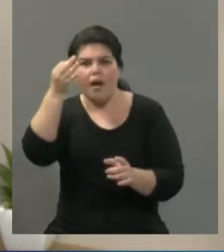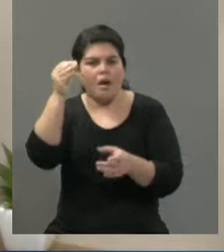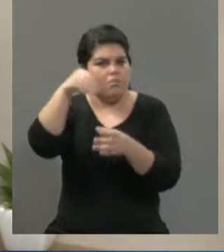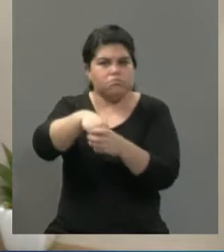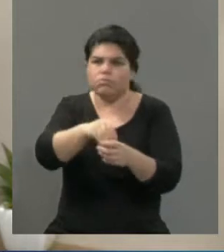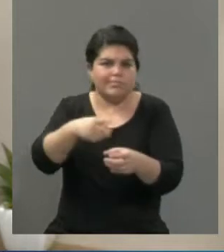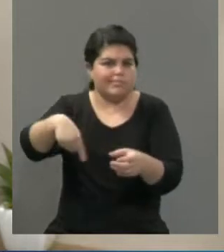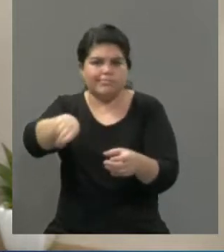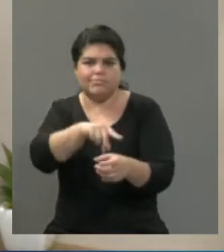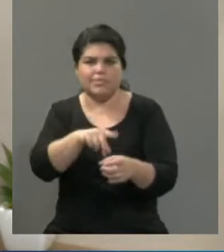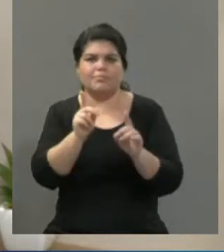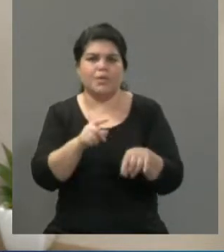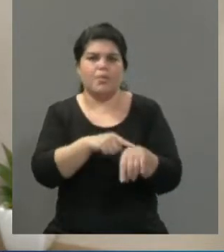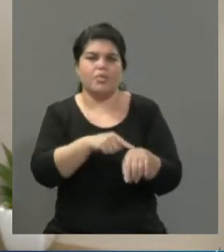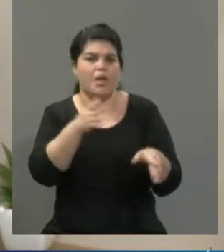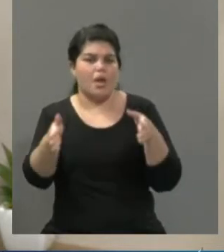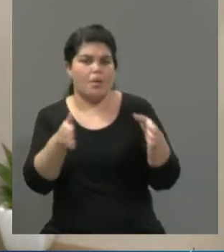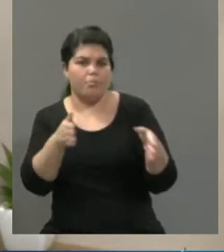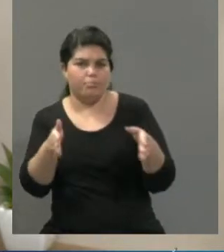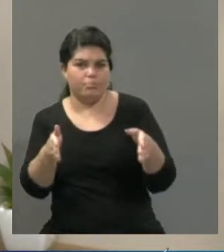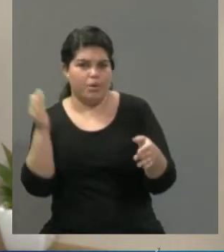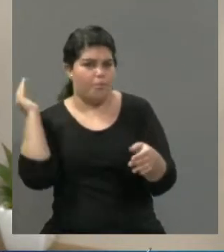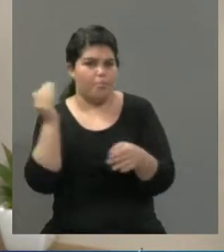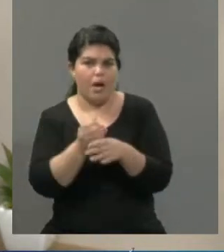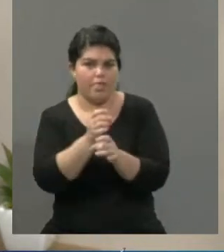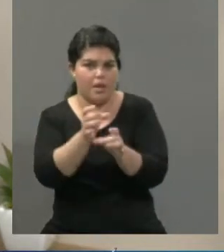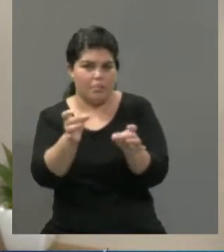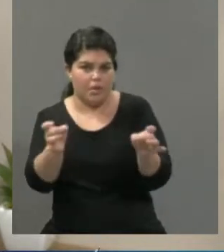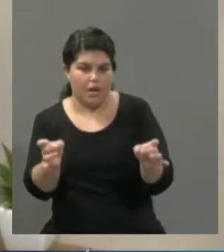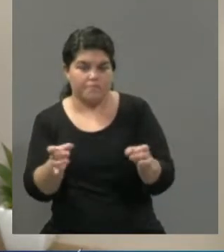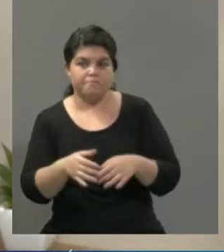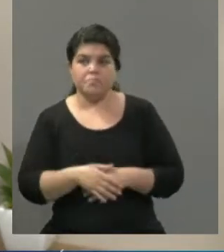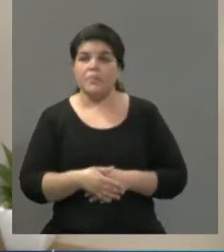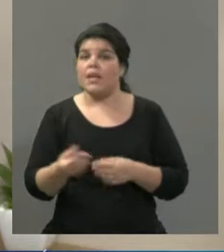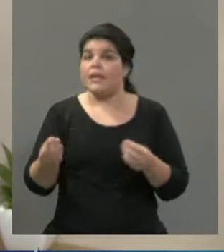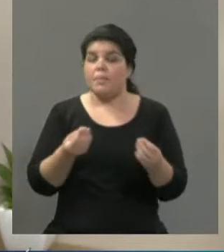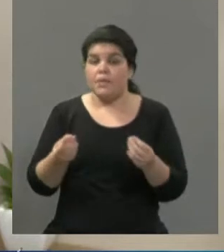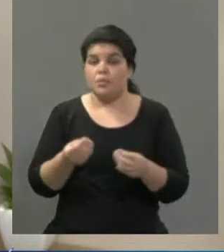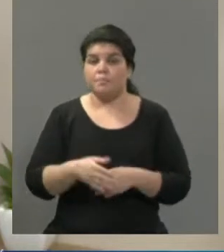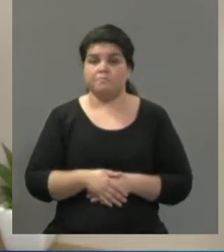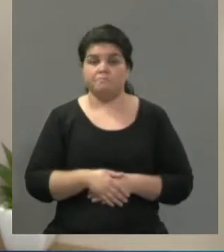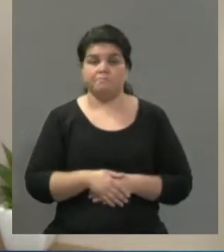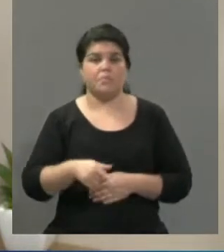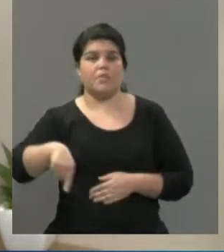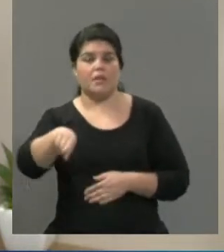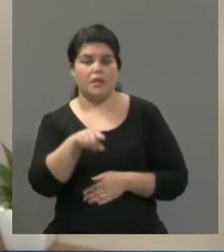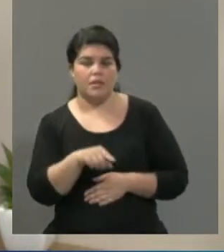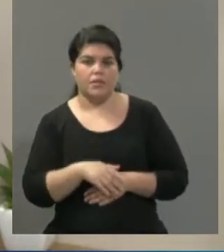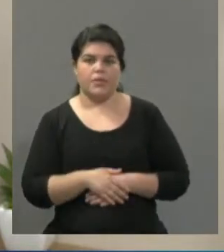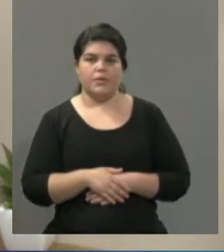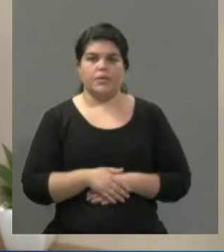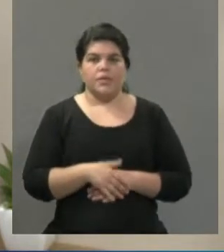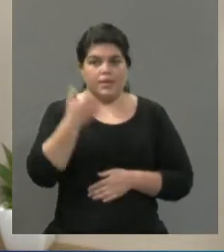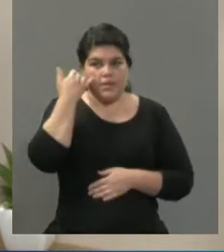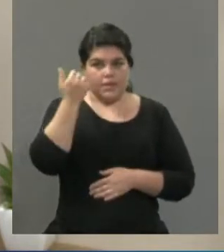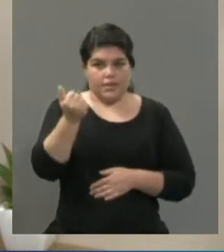pandemia. Lo que pasó estrictamente es que en redes sociales se insinuó que la visita de la